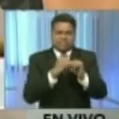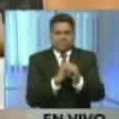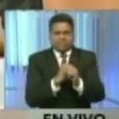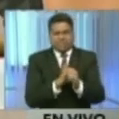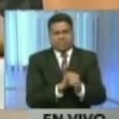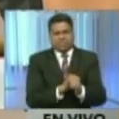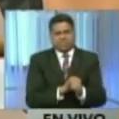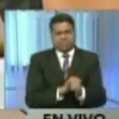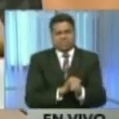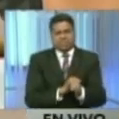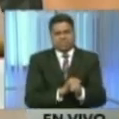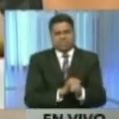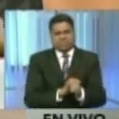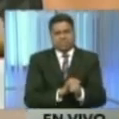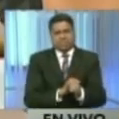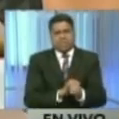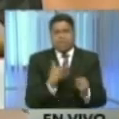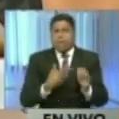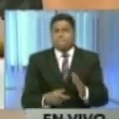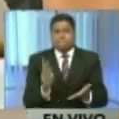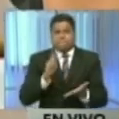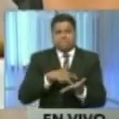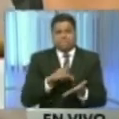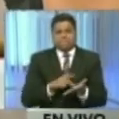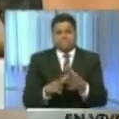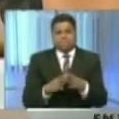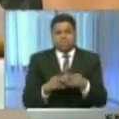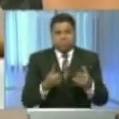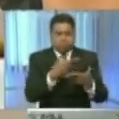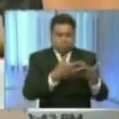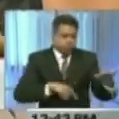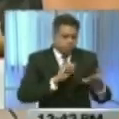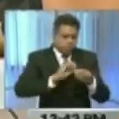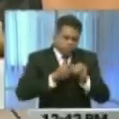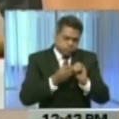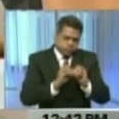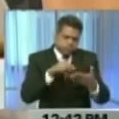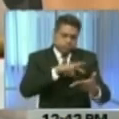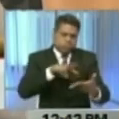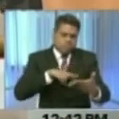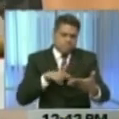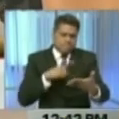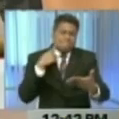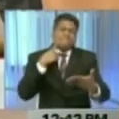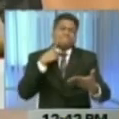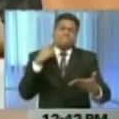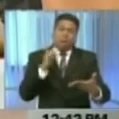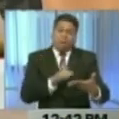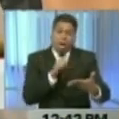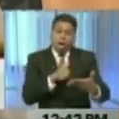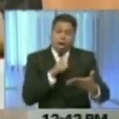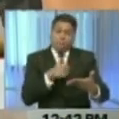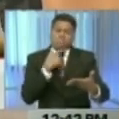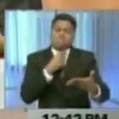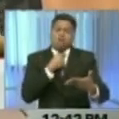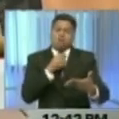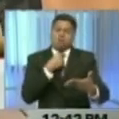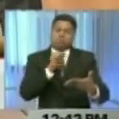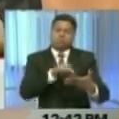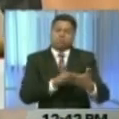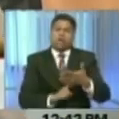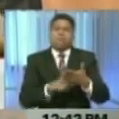Valero que estuvo presente en su redacción, es justamente para proteger los